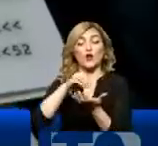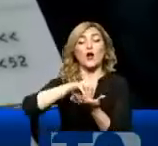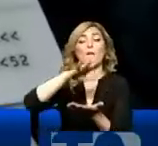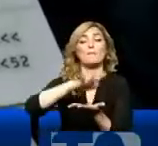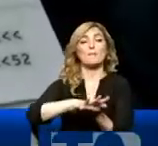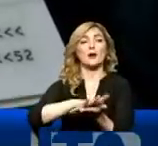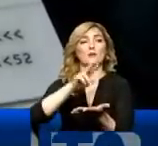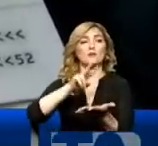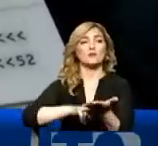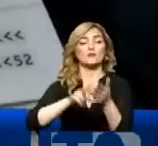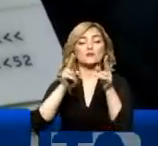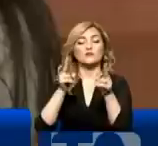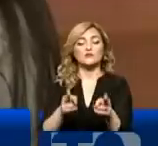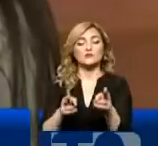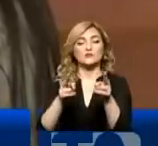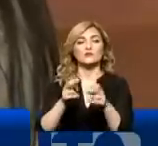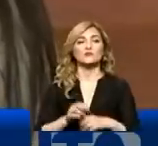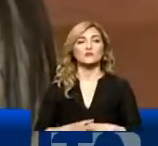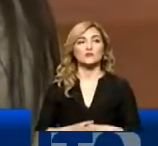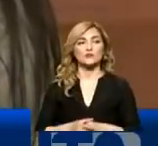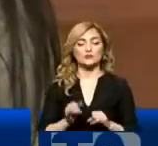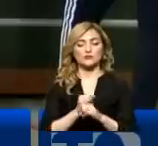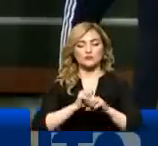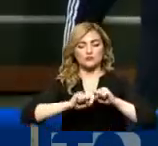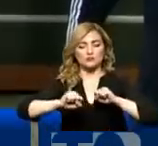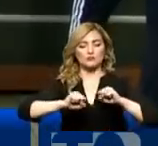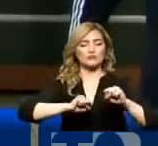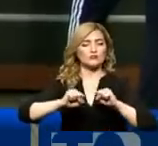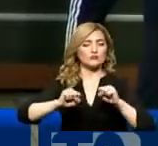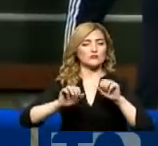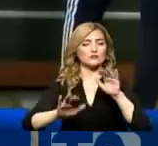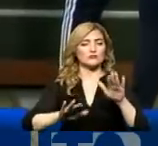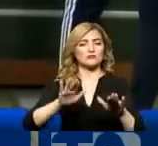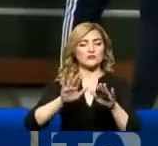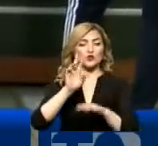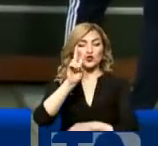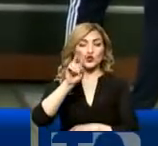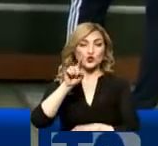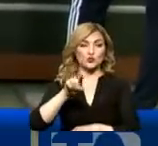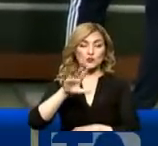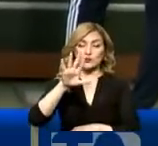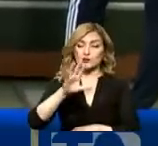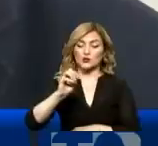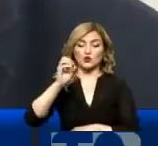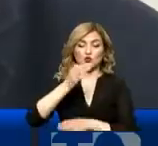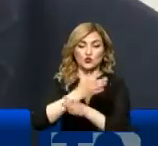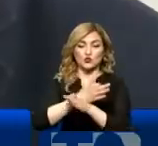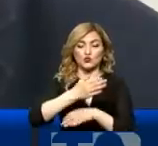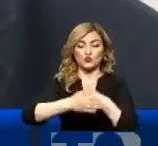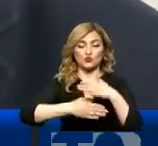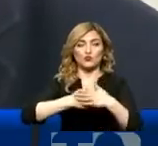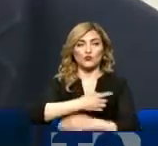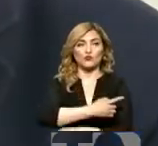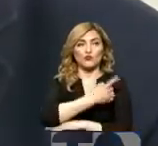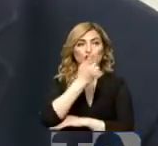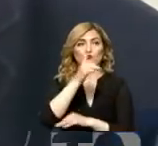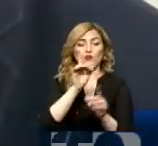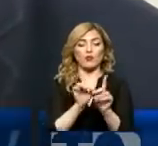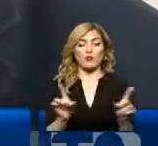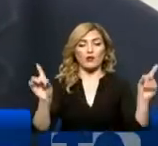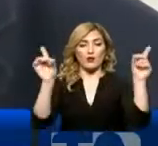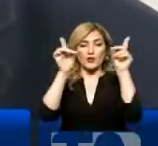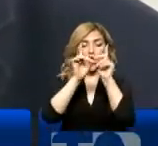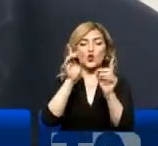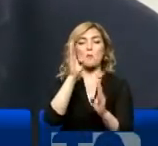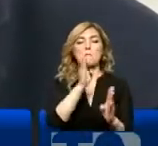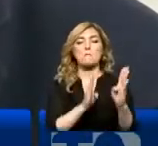visa humanitaria. La institución tramita aproximadamente 2.500 turnos diarios. A los datos biométricos de la atención ya